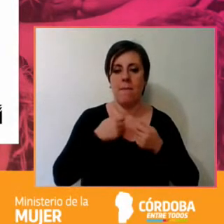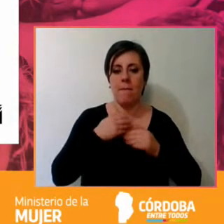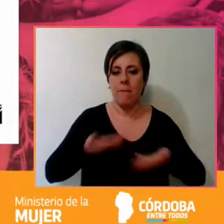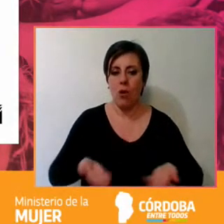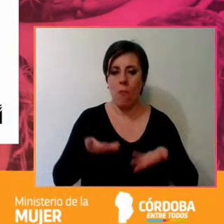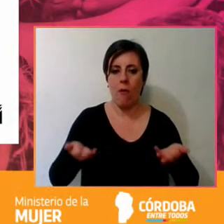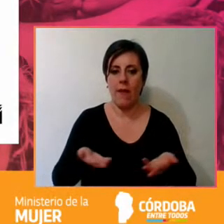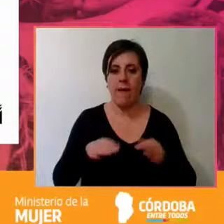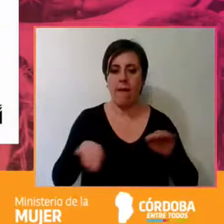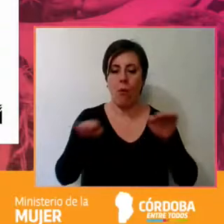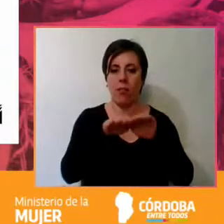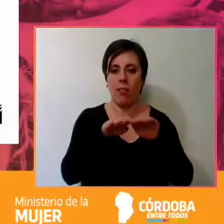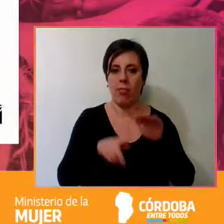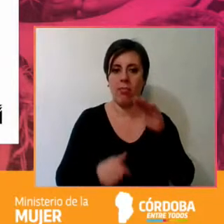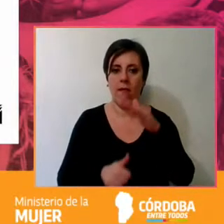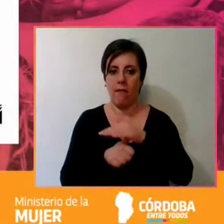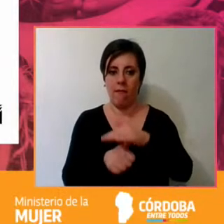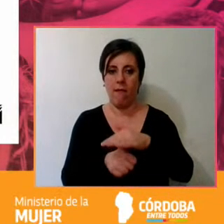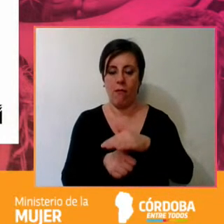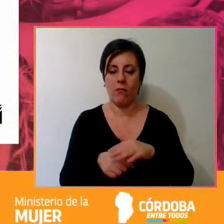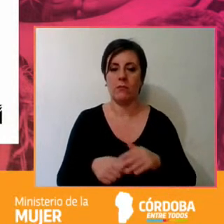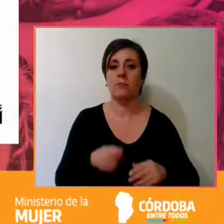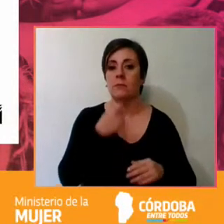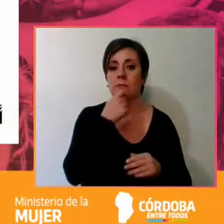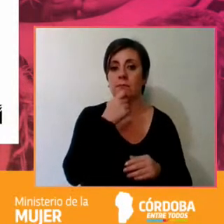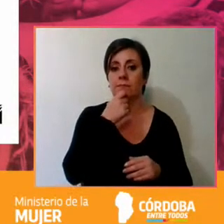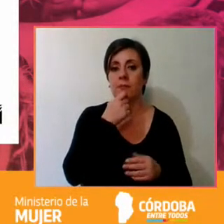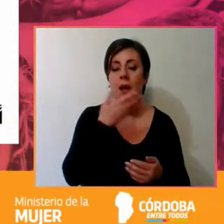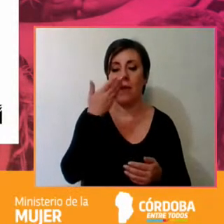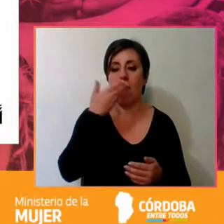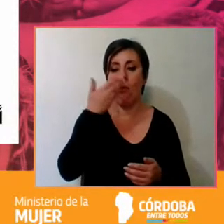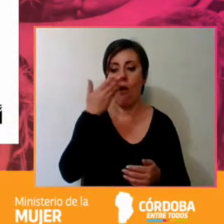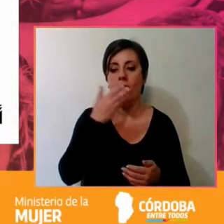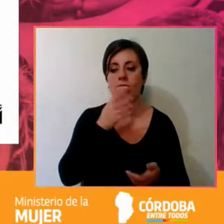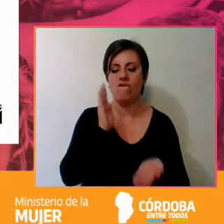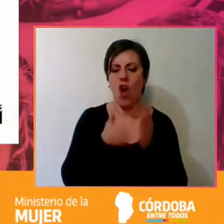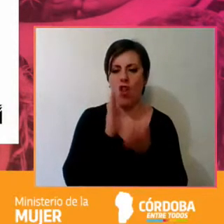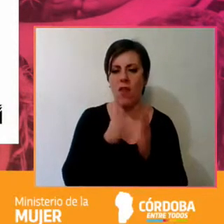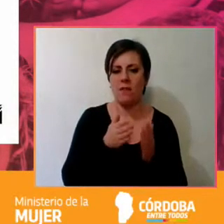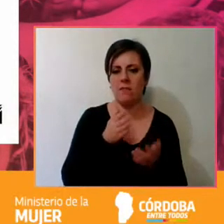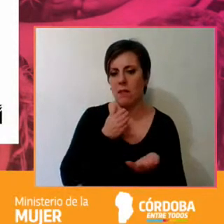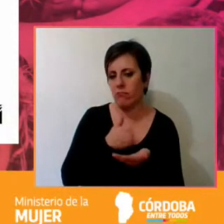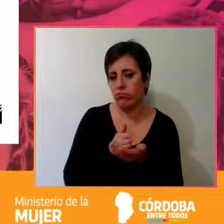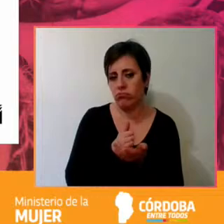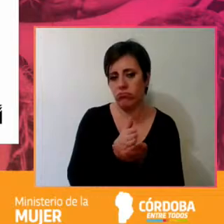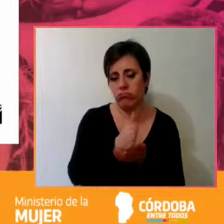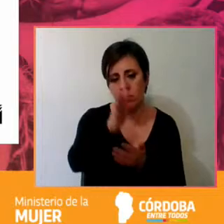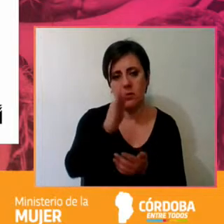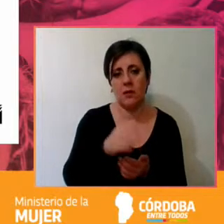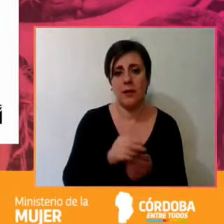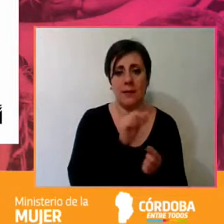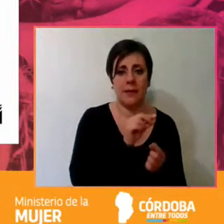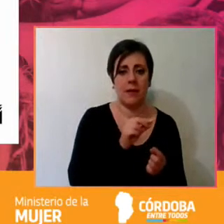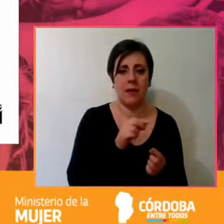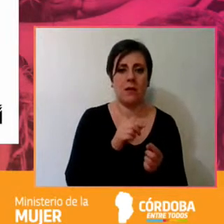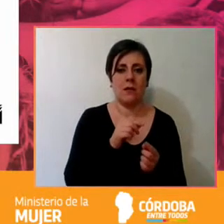Miren, efectivamente, cuando hablamos de violencia, estamos hablando de un continuum de la violencia, que va desde ese pequeño